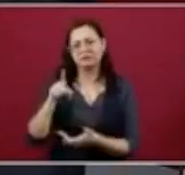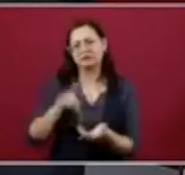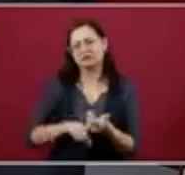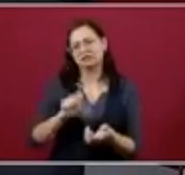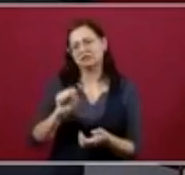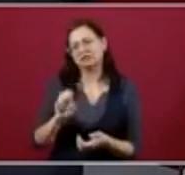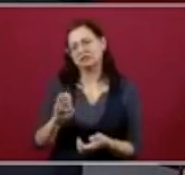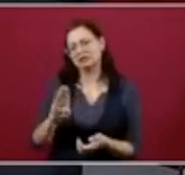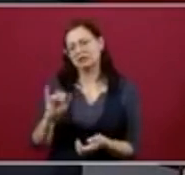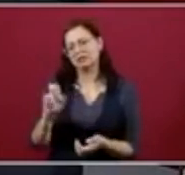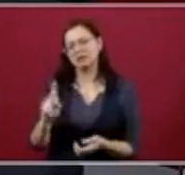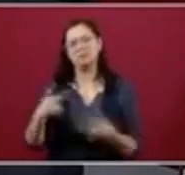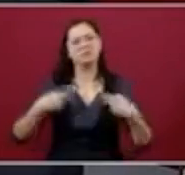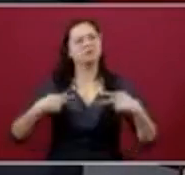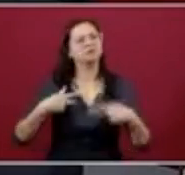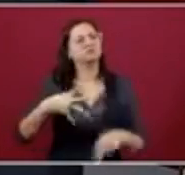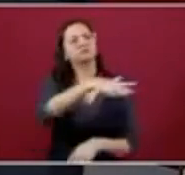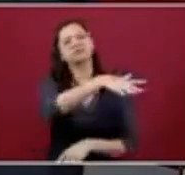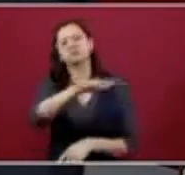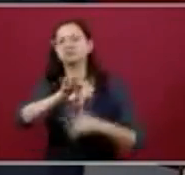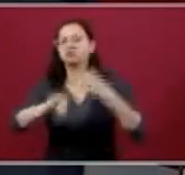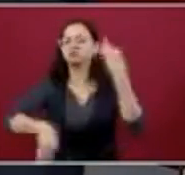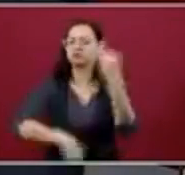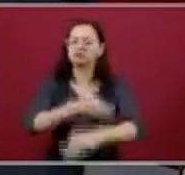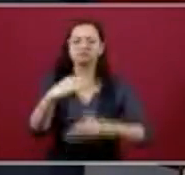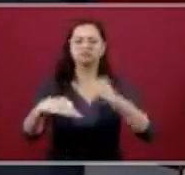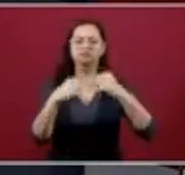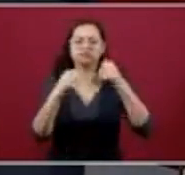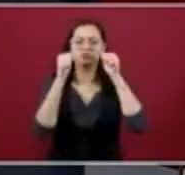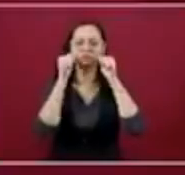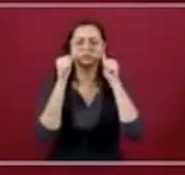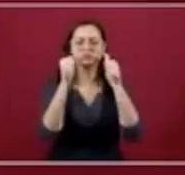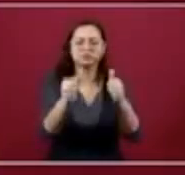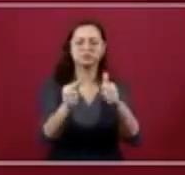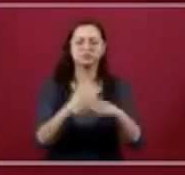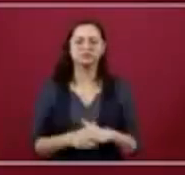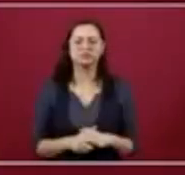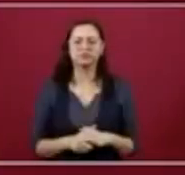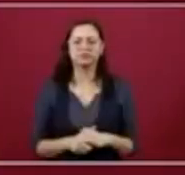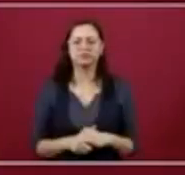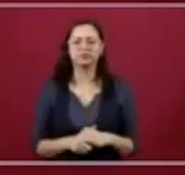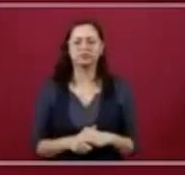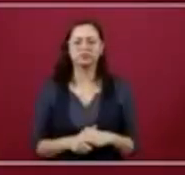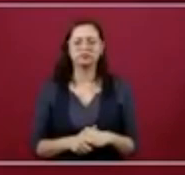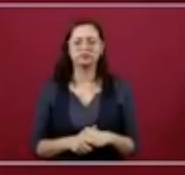que atienden a toda la población. El día de mi informe,